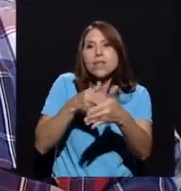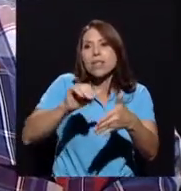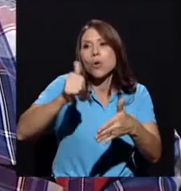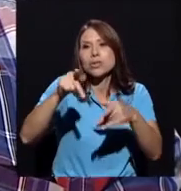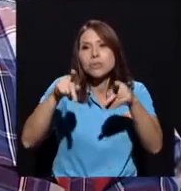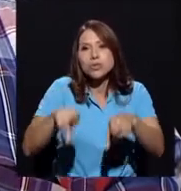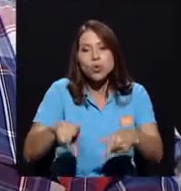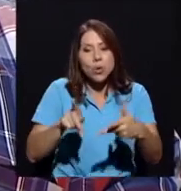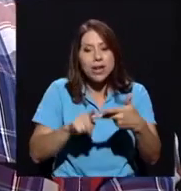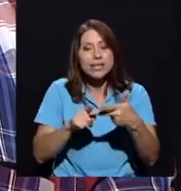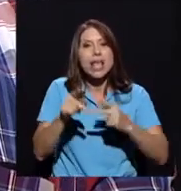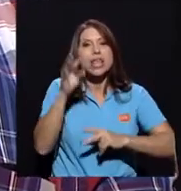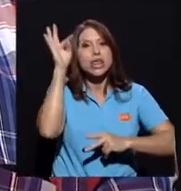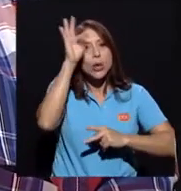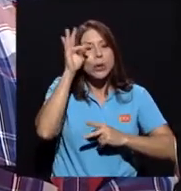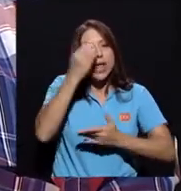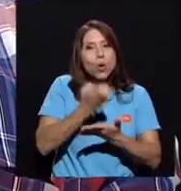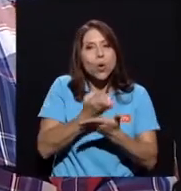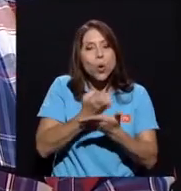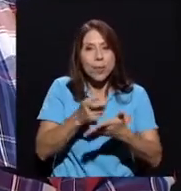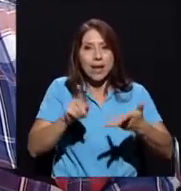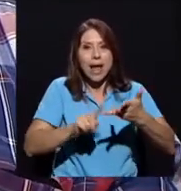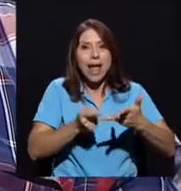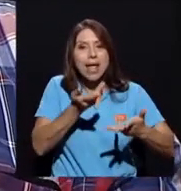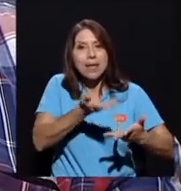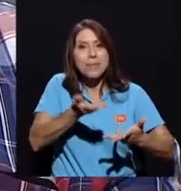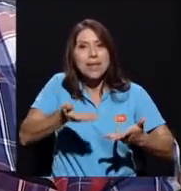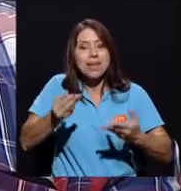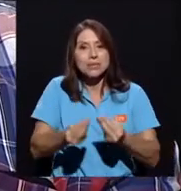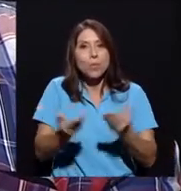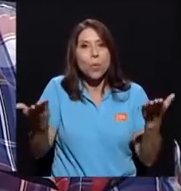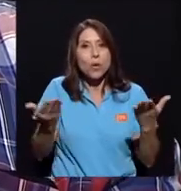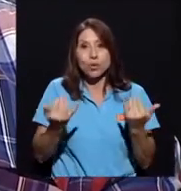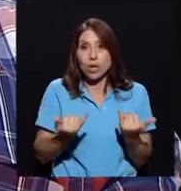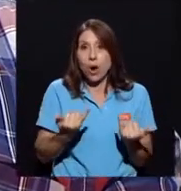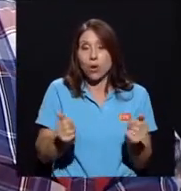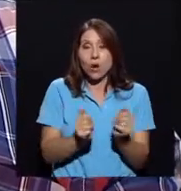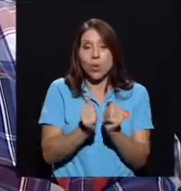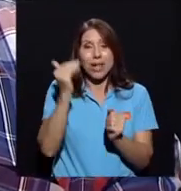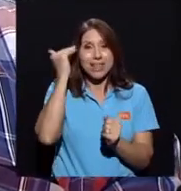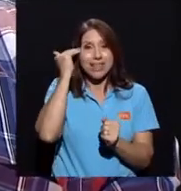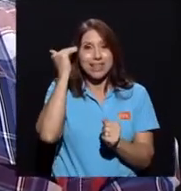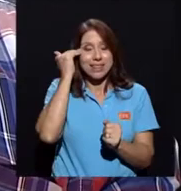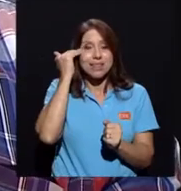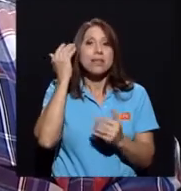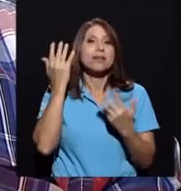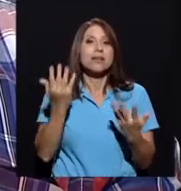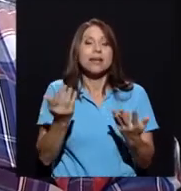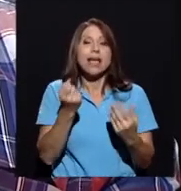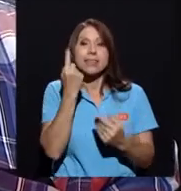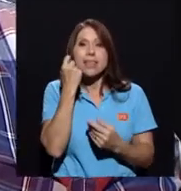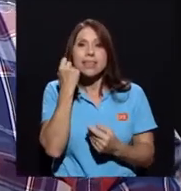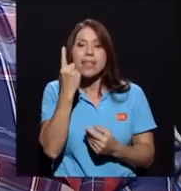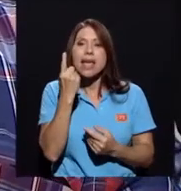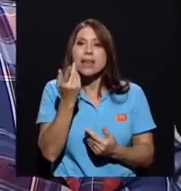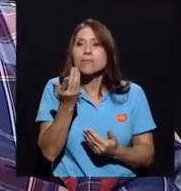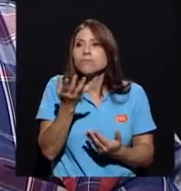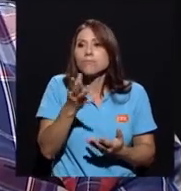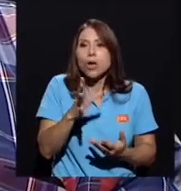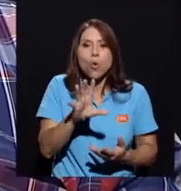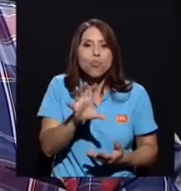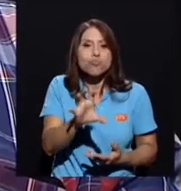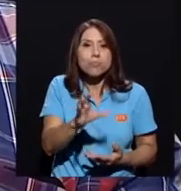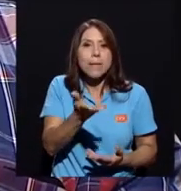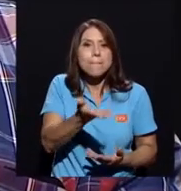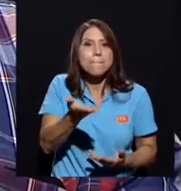y los bienes públicos creo que de nuevo con el tema del conocimiento entender un bien público era algo que a mí